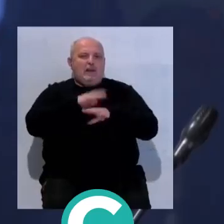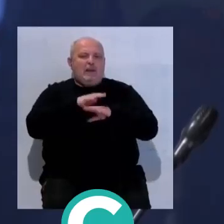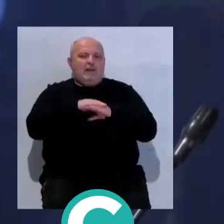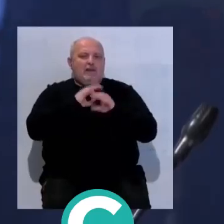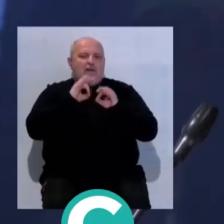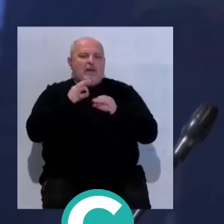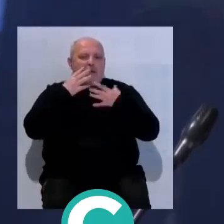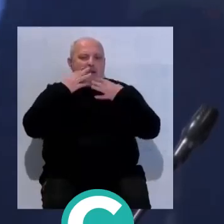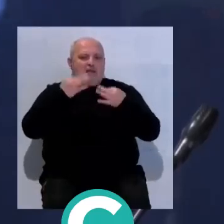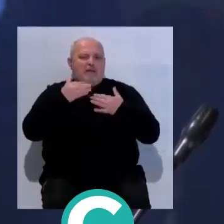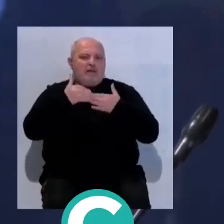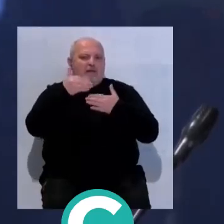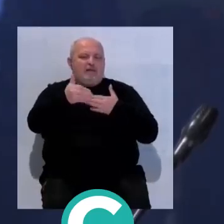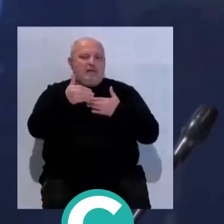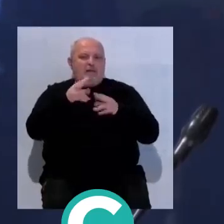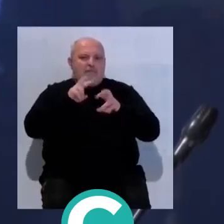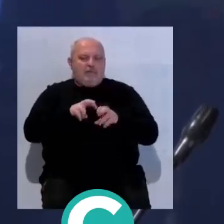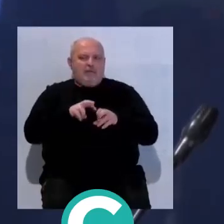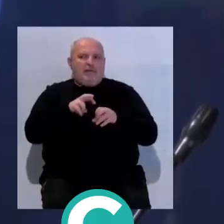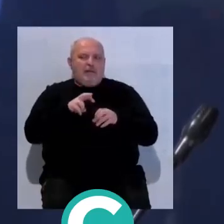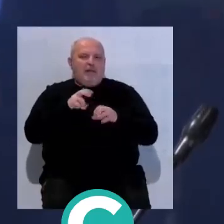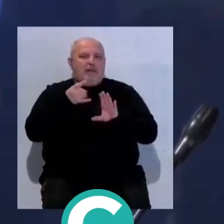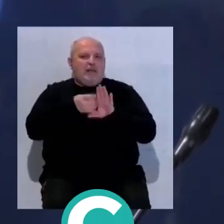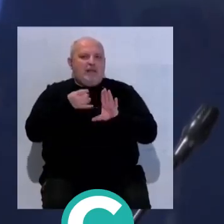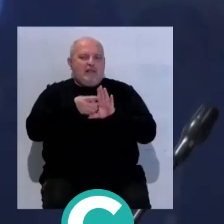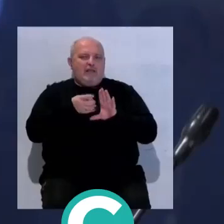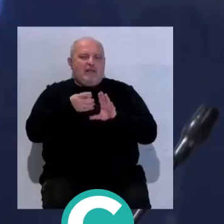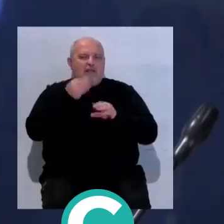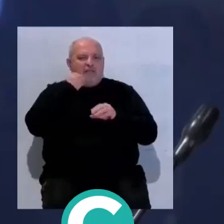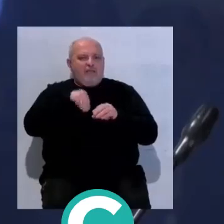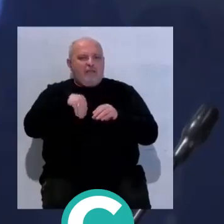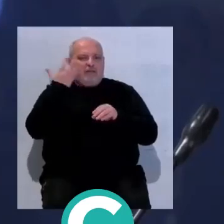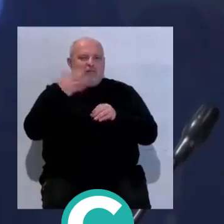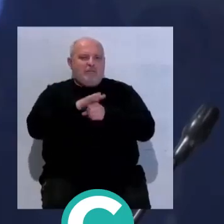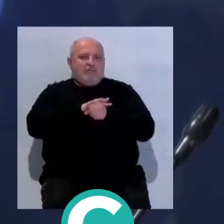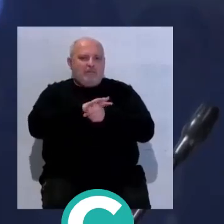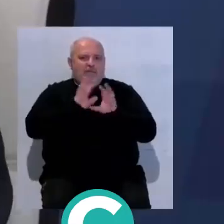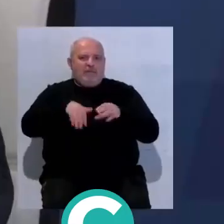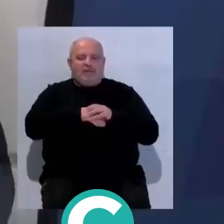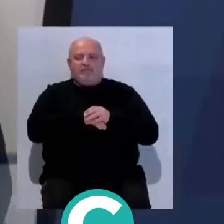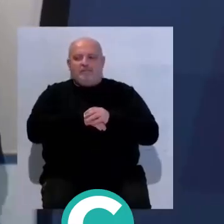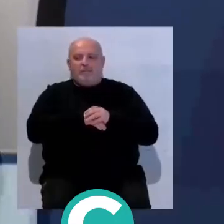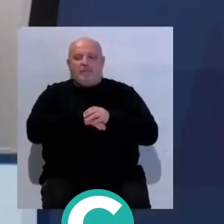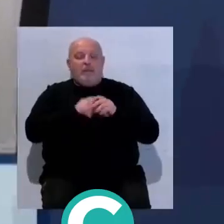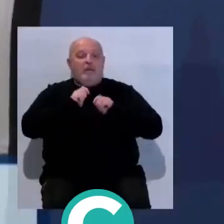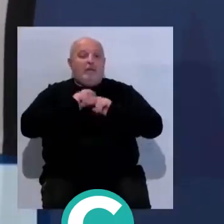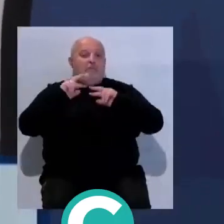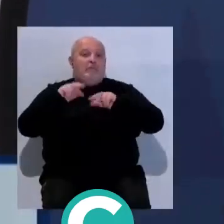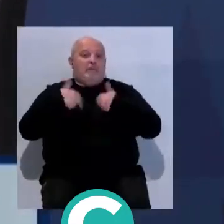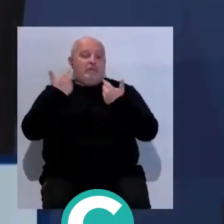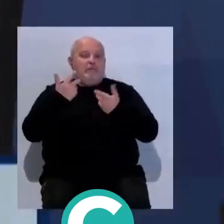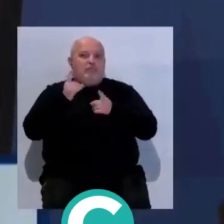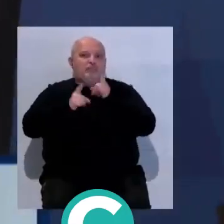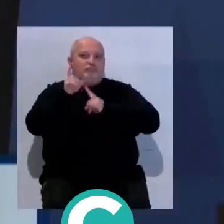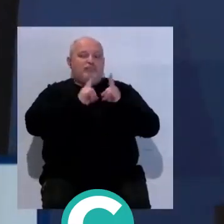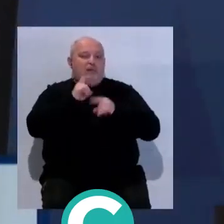sea una realidad esa investigación de calidad y de excelencia en la provincia de Cádiz. Y eso ha permitido captar